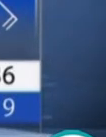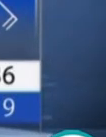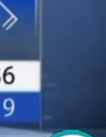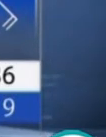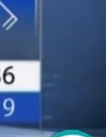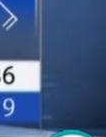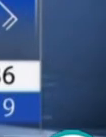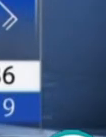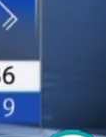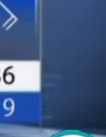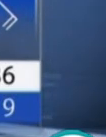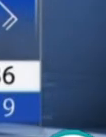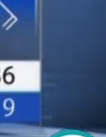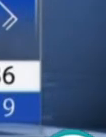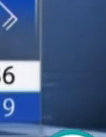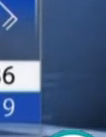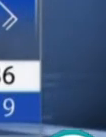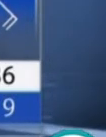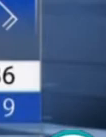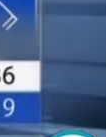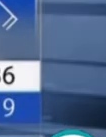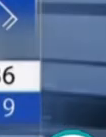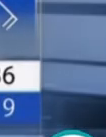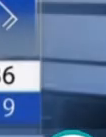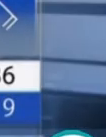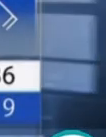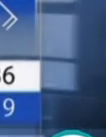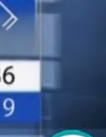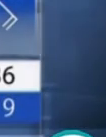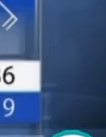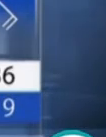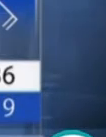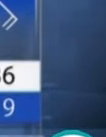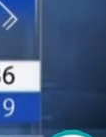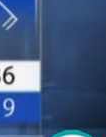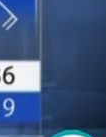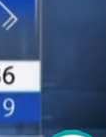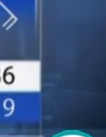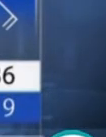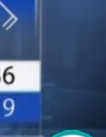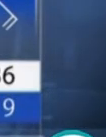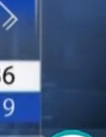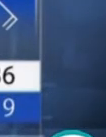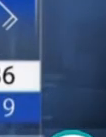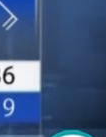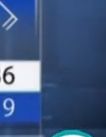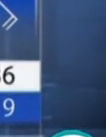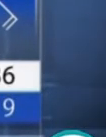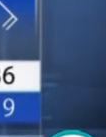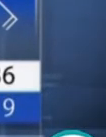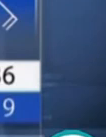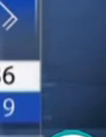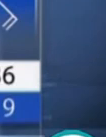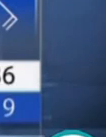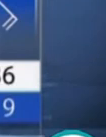en ascenso, que marcarán... ...entre los 36 grados de máxima y los 19 grados de mínima de Olvera. Los vientos